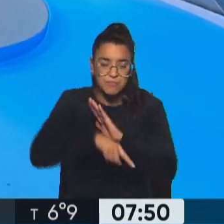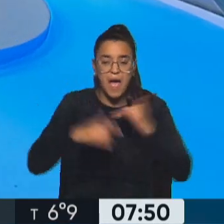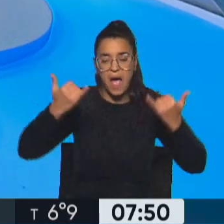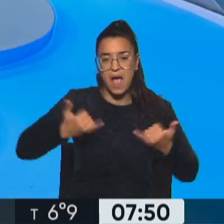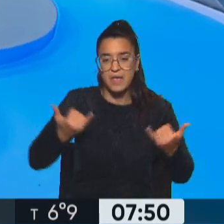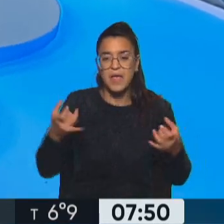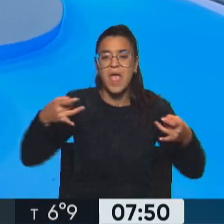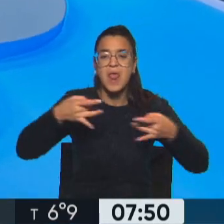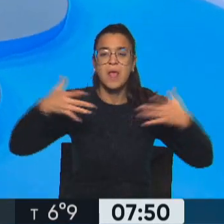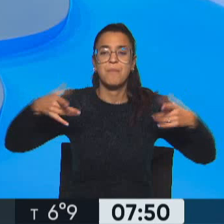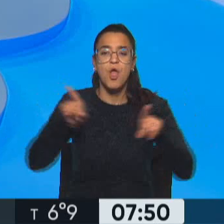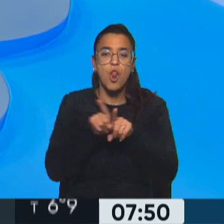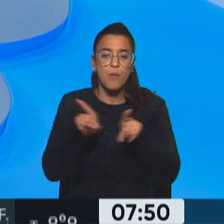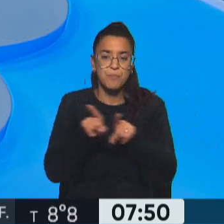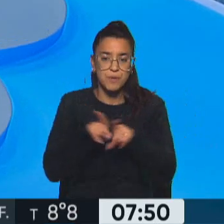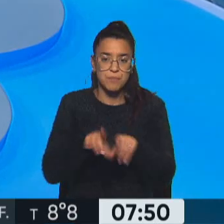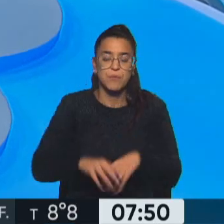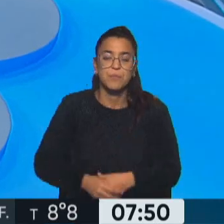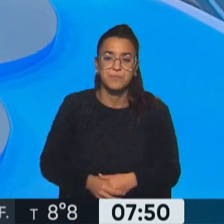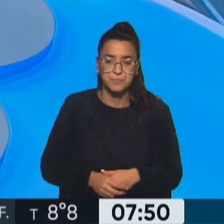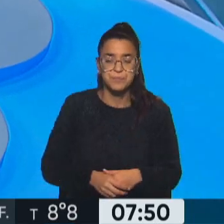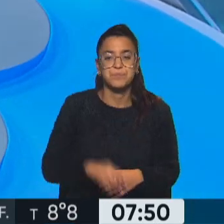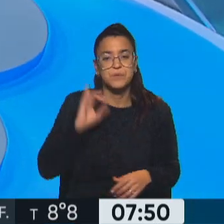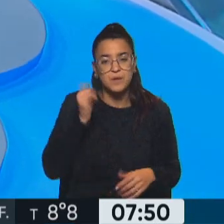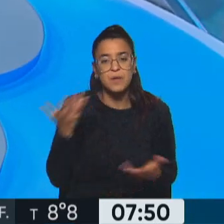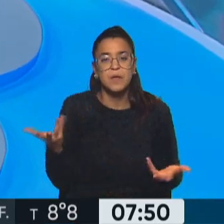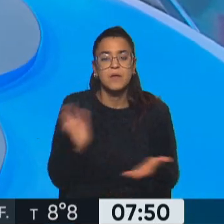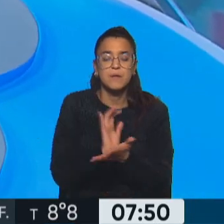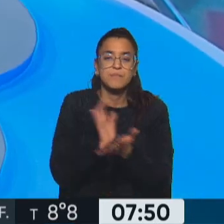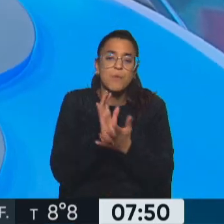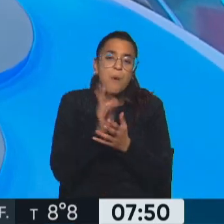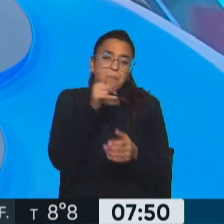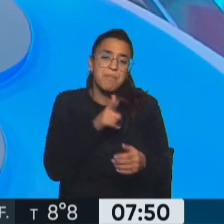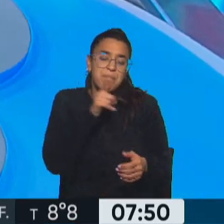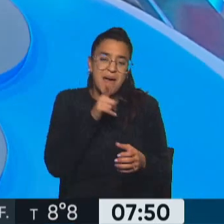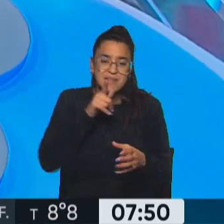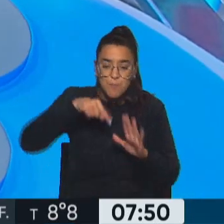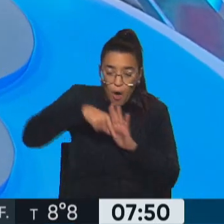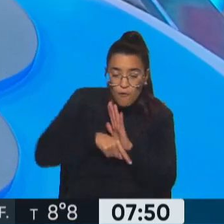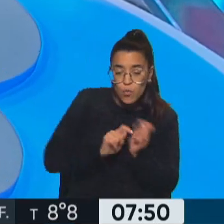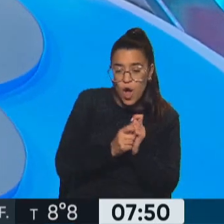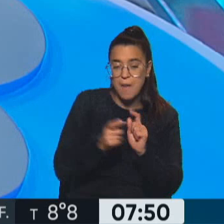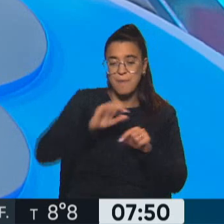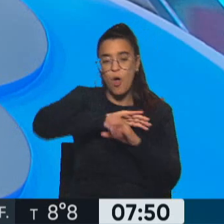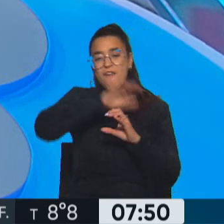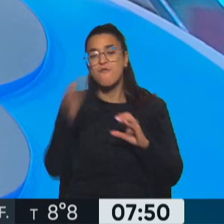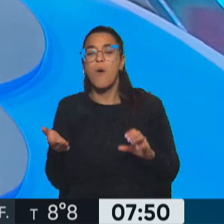Trump y Los Joe enemigos son los mismos, por lo pronto. Claro, claro. A veces un poquito la cáscara cambia, ¿viste? El formato, el